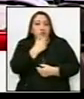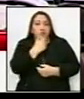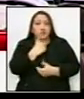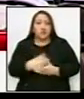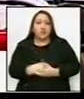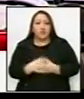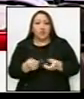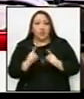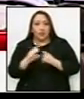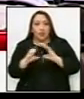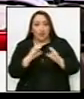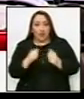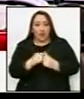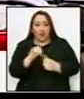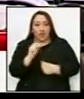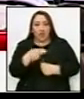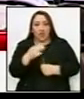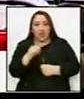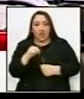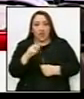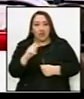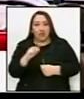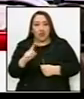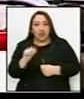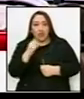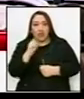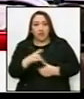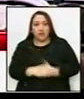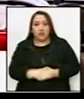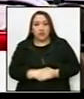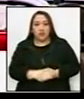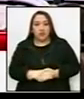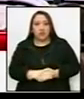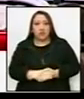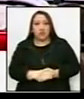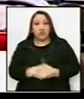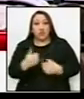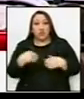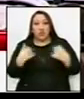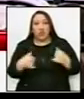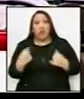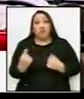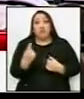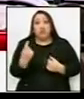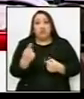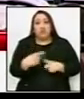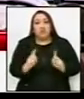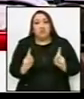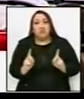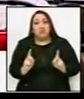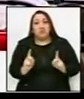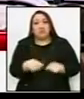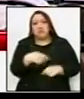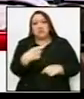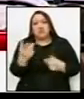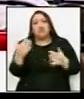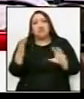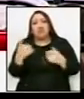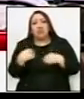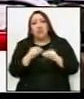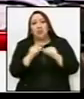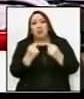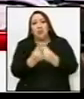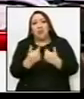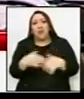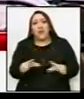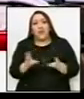esto, cuando están conversando con Inostroza, le dice, mira, yo estoy jugando solo, ¿ya? Pero los otros sí, ya tienen sus grupos,